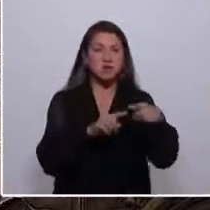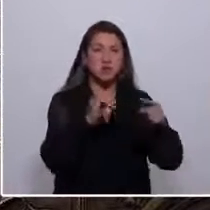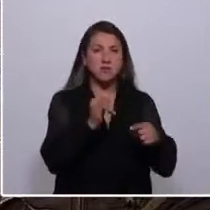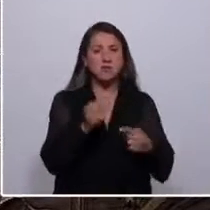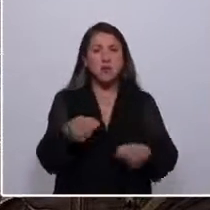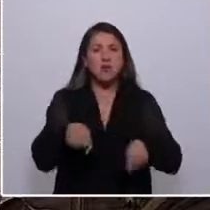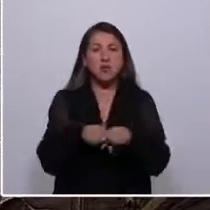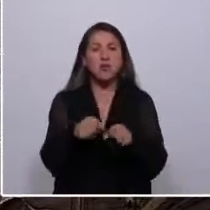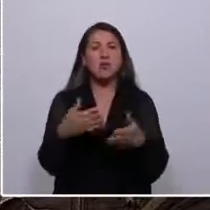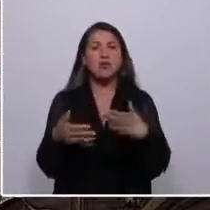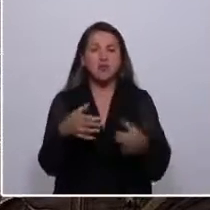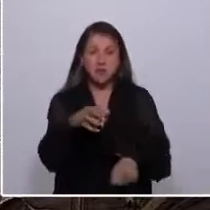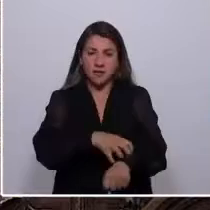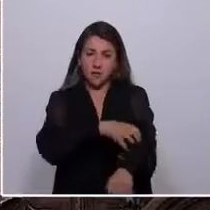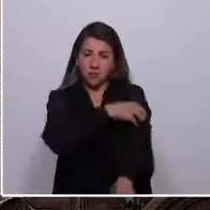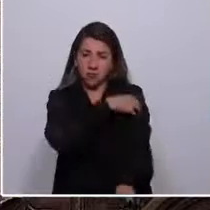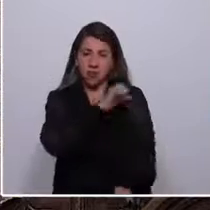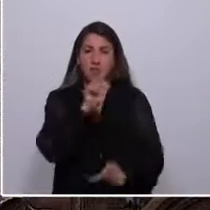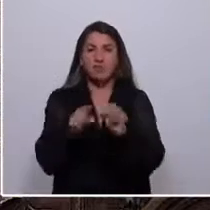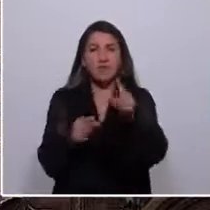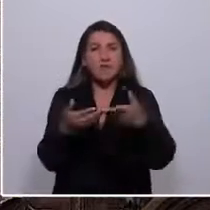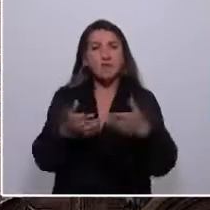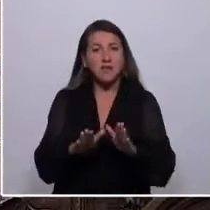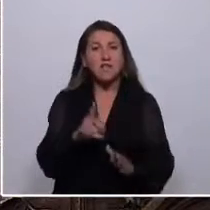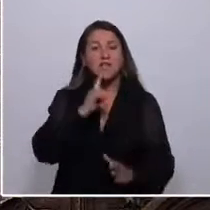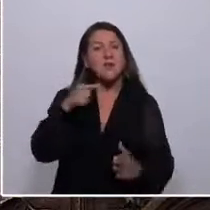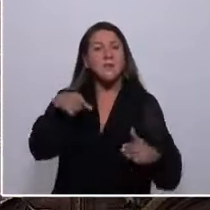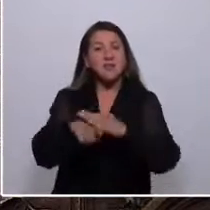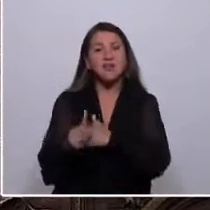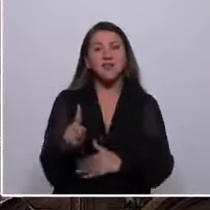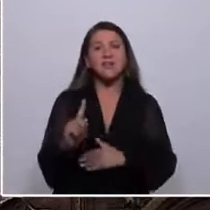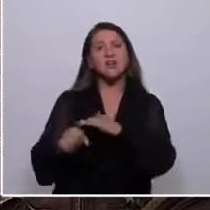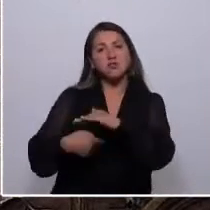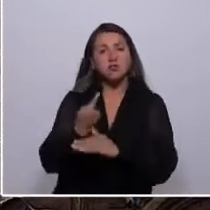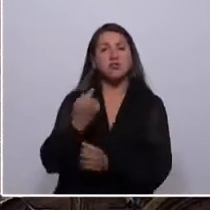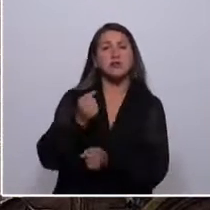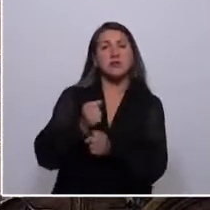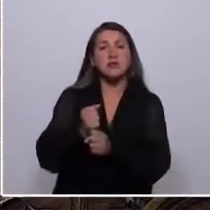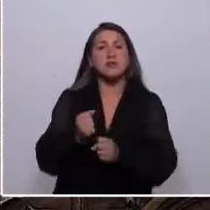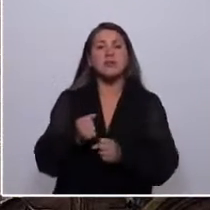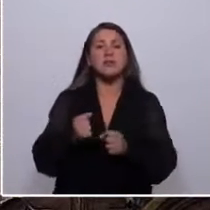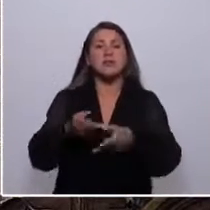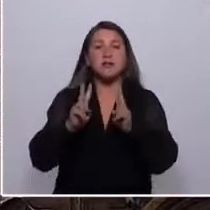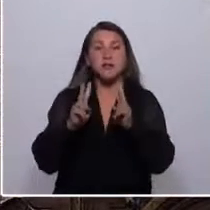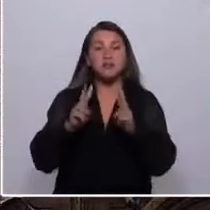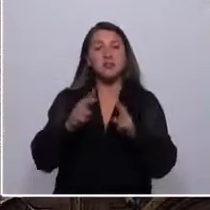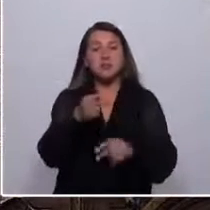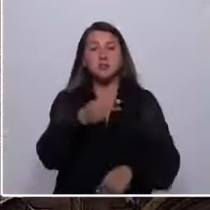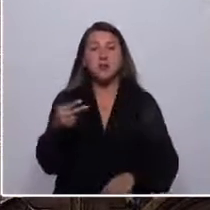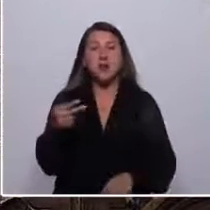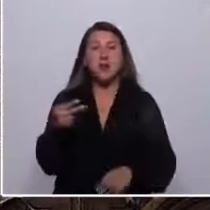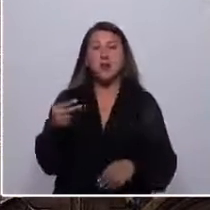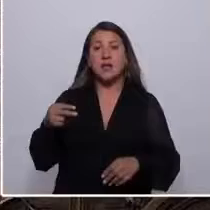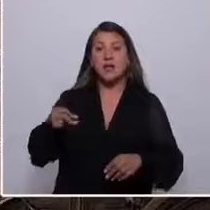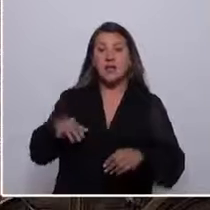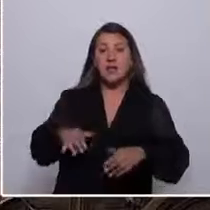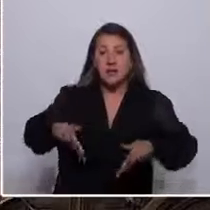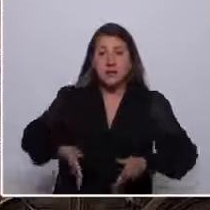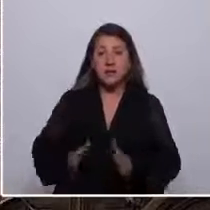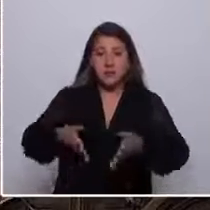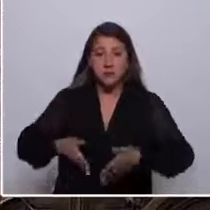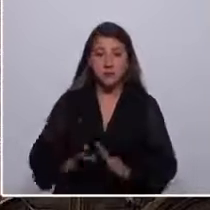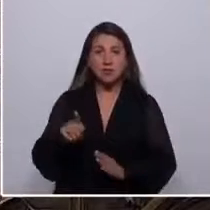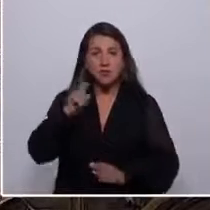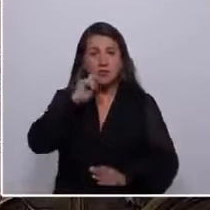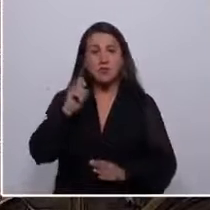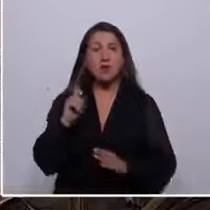territorio. Defienden la libertad, pero quieren meterse en nuestros vientres, en nuestros derechos sexuales y reproductivos. Eso sí es violencia.